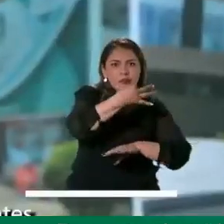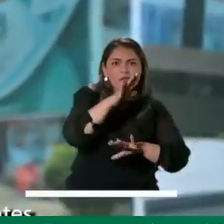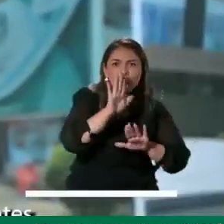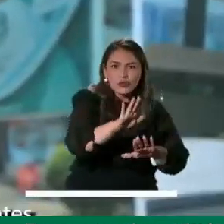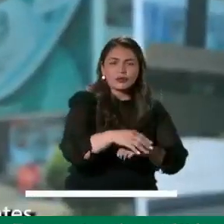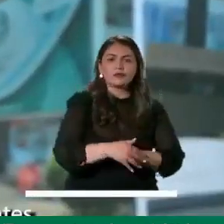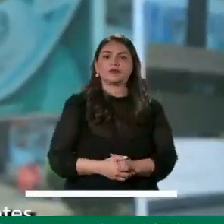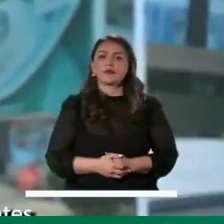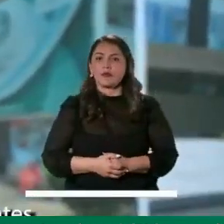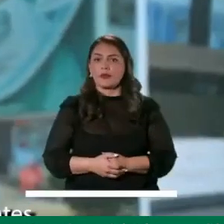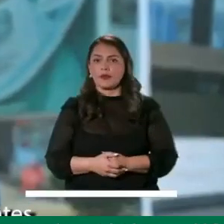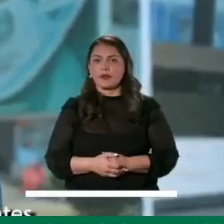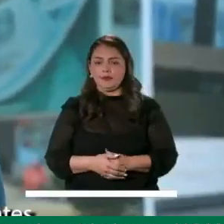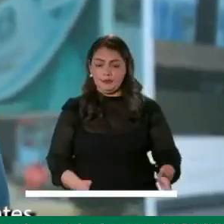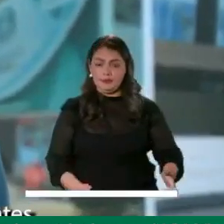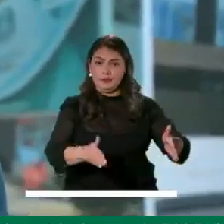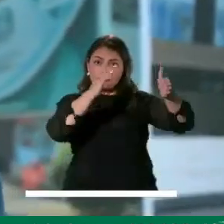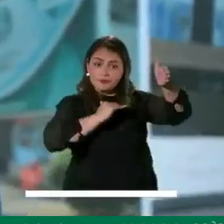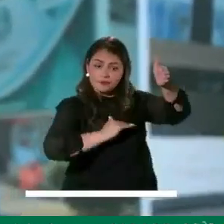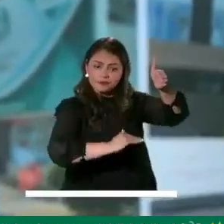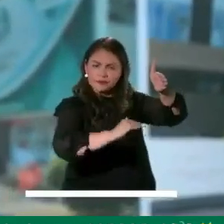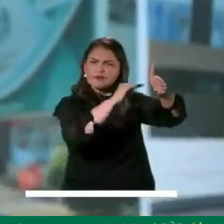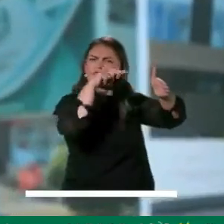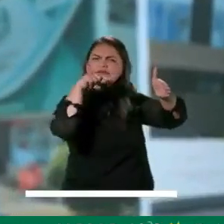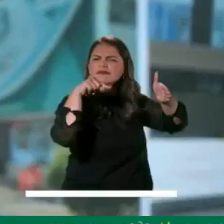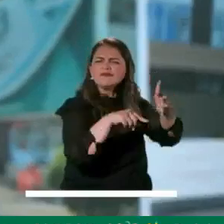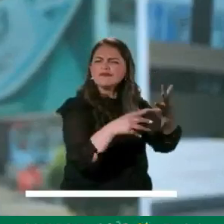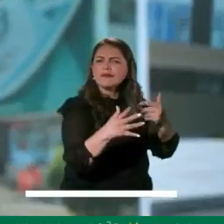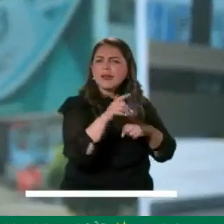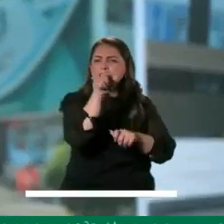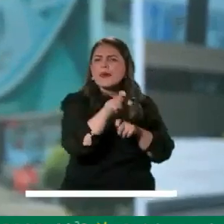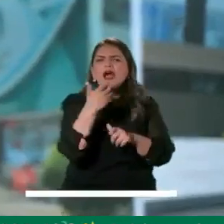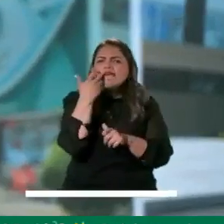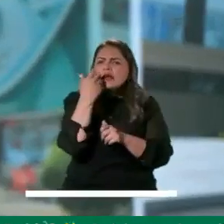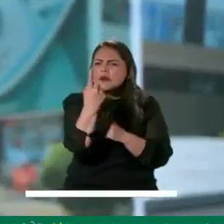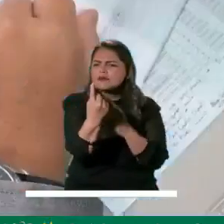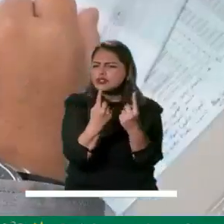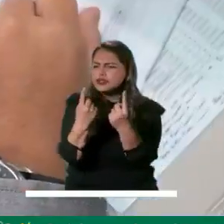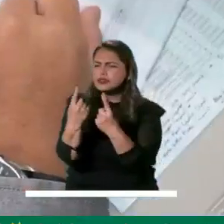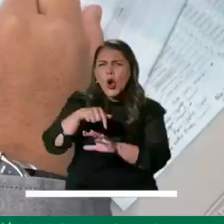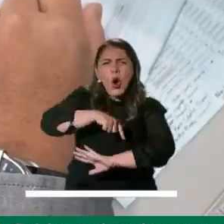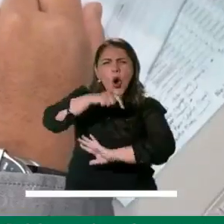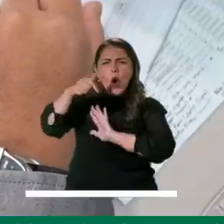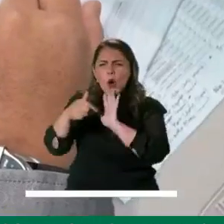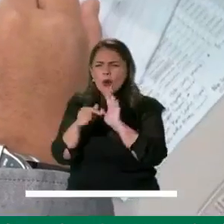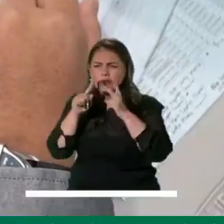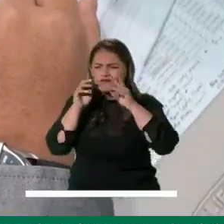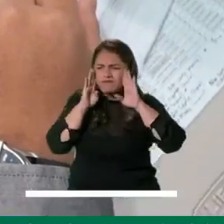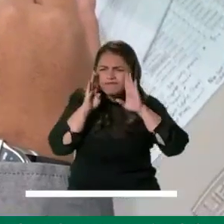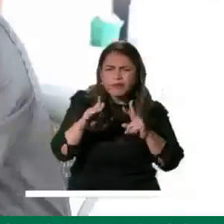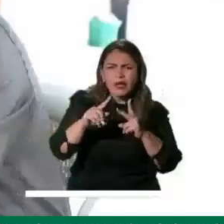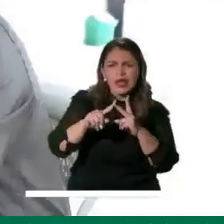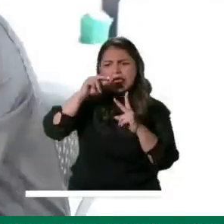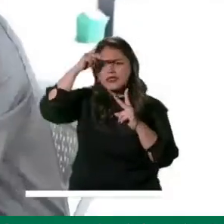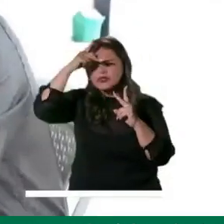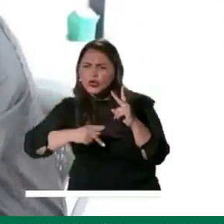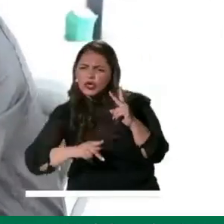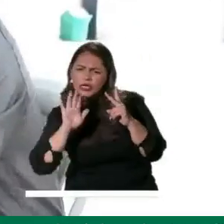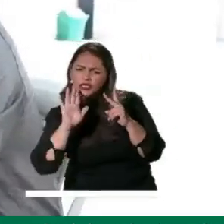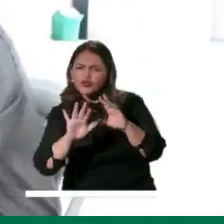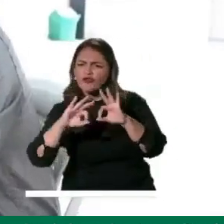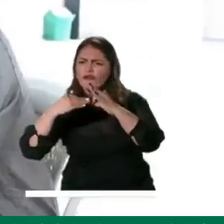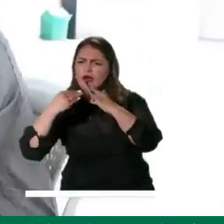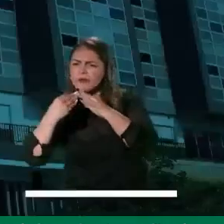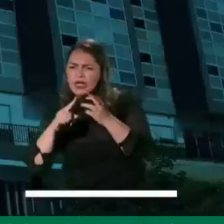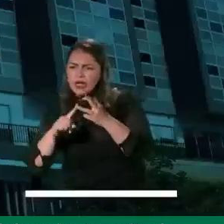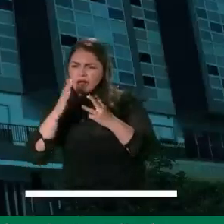En nuestro hospital buscamos que nuestros pacientes sean mirados de una manera integral, con una historia, una familia, un